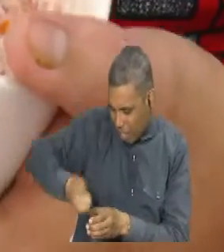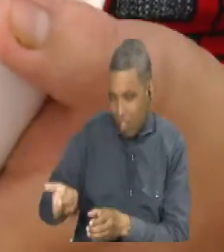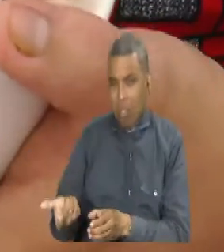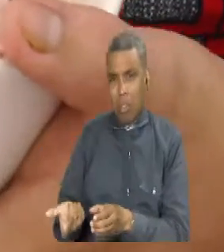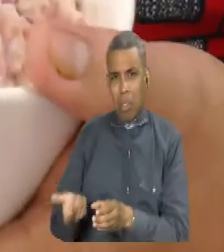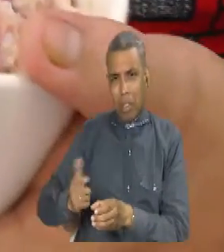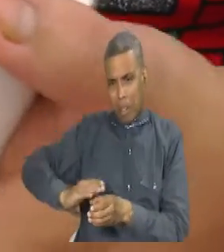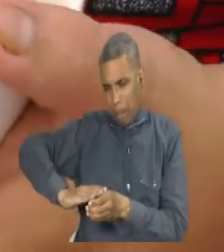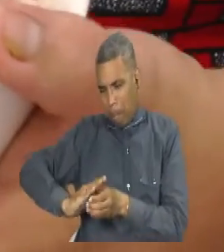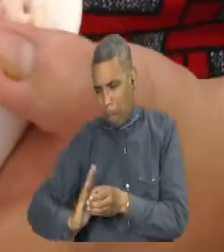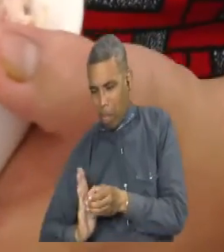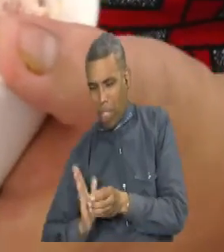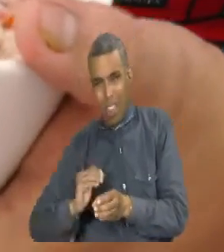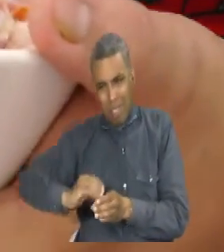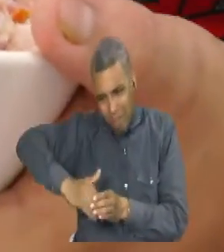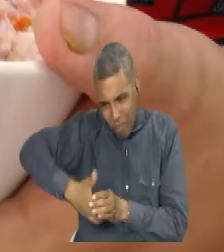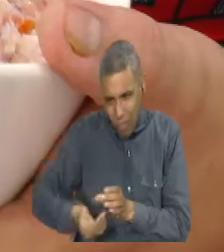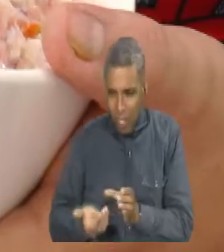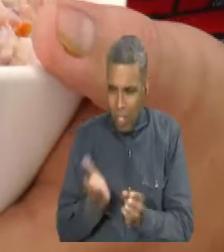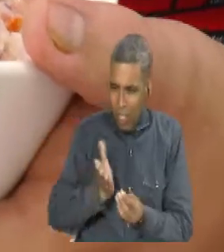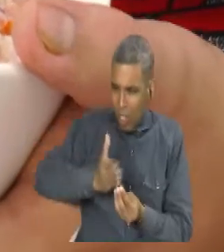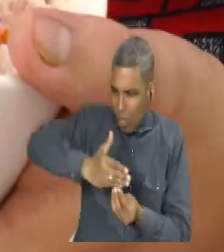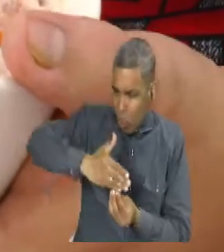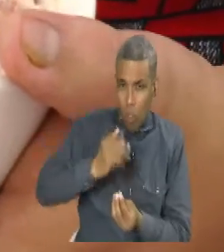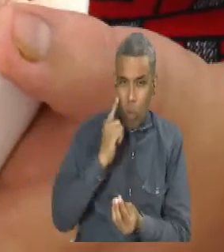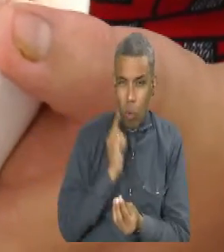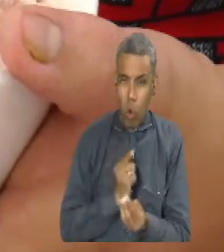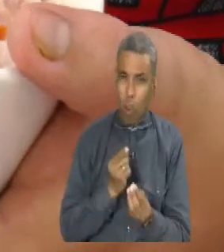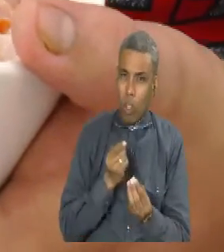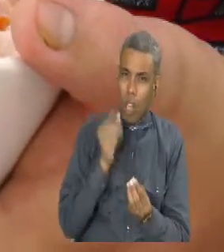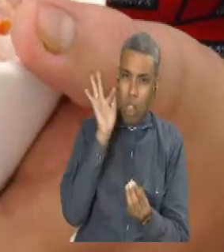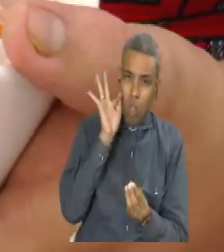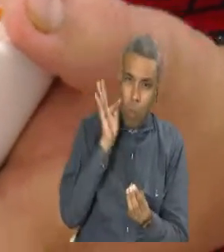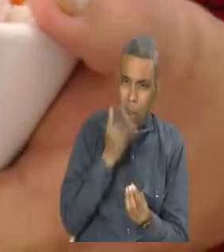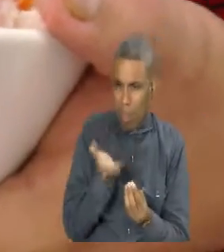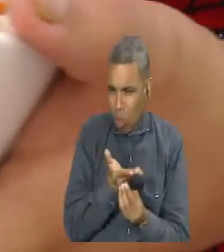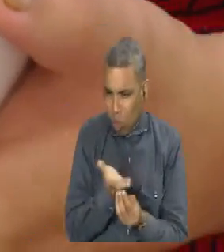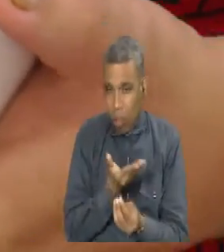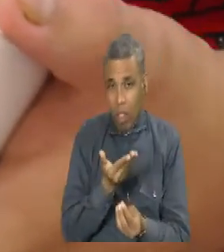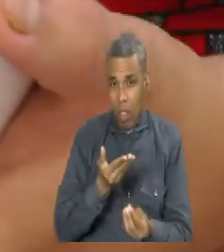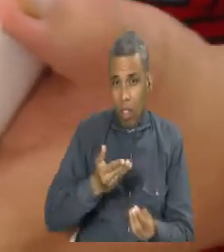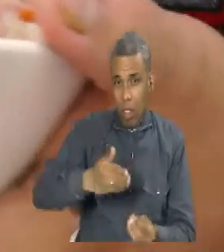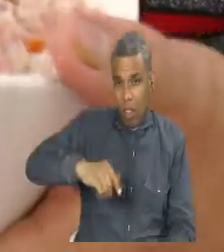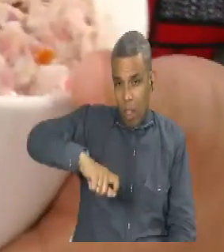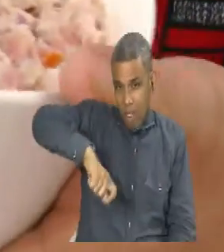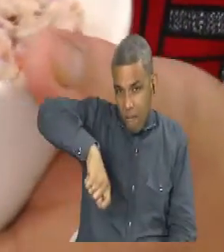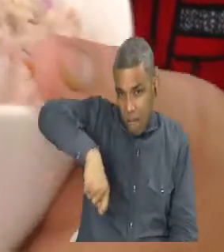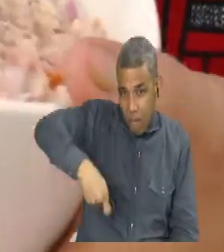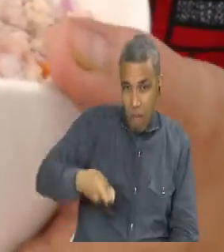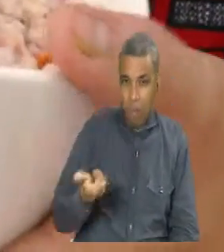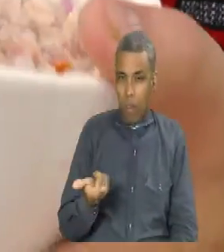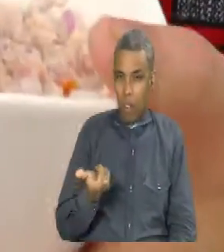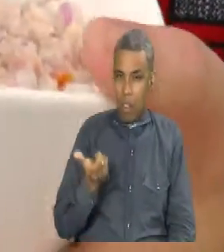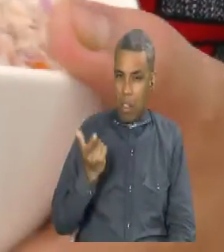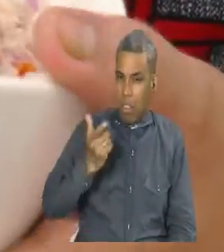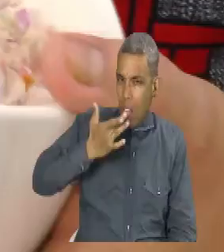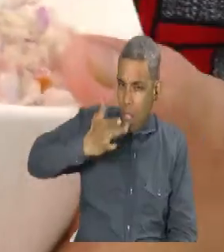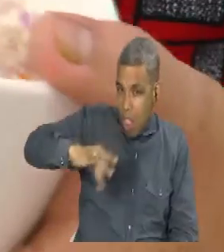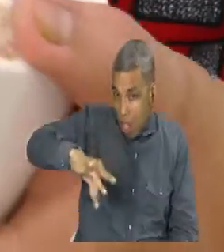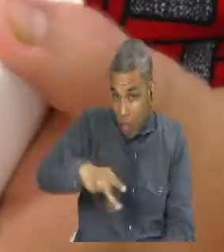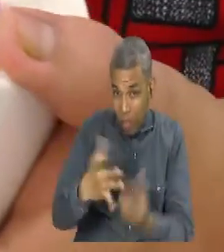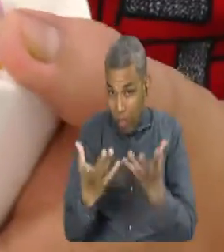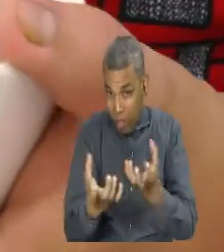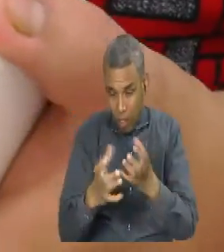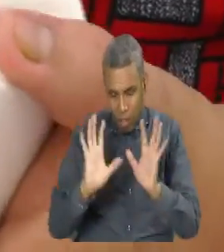perejil picado para dar color y limón y sal. No más, si desean, sal, pimienta. Si desean utilizar